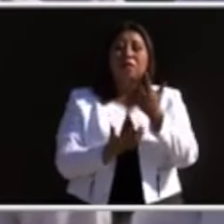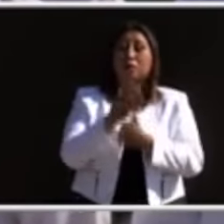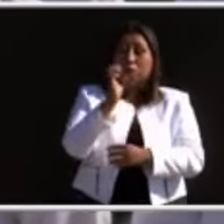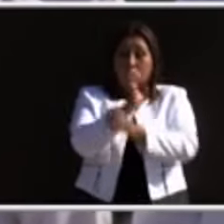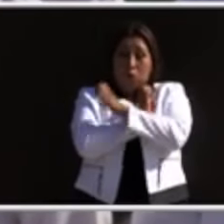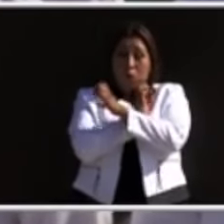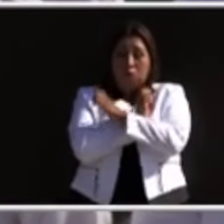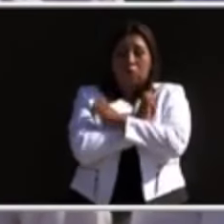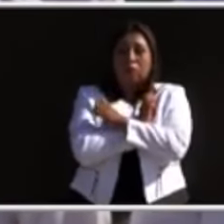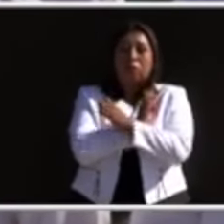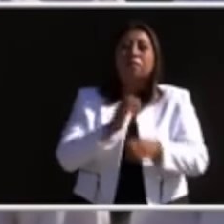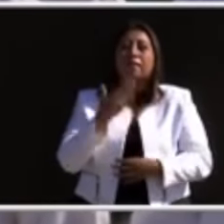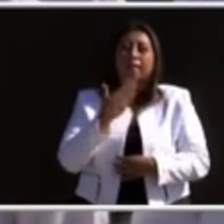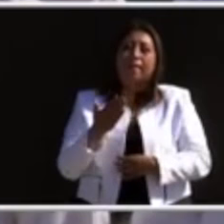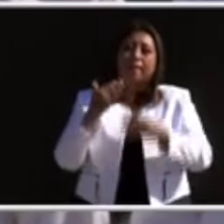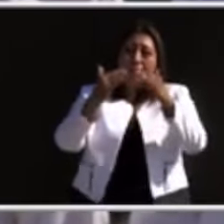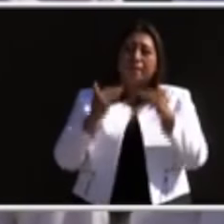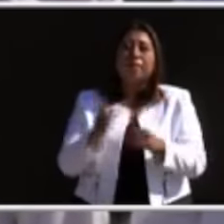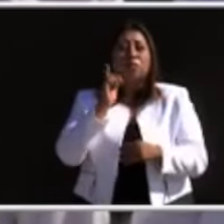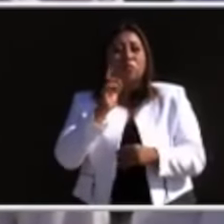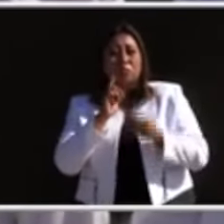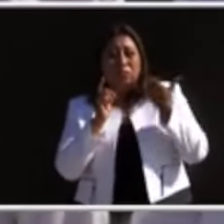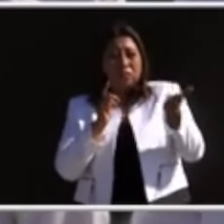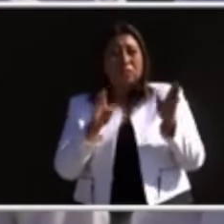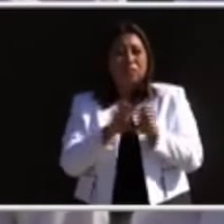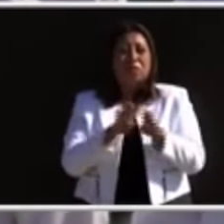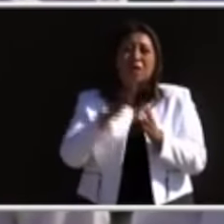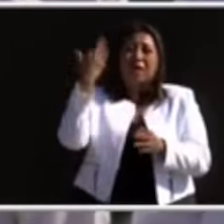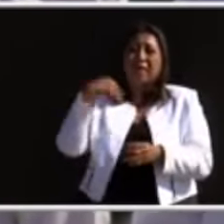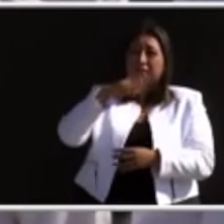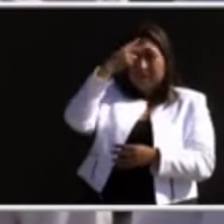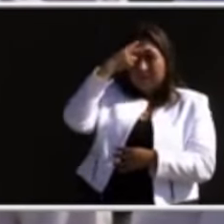rectora de la Universidad del Valle de México, Campus Veracruz.